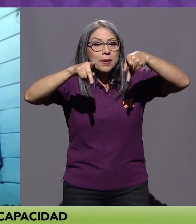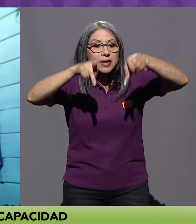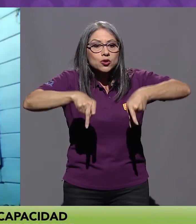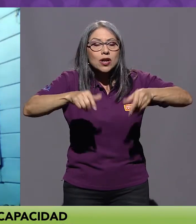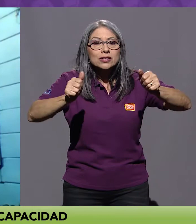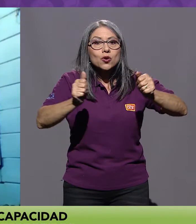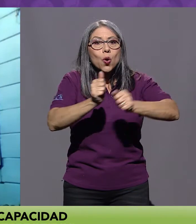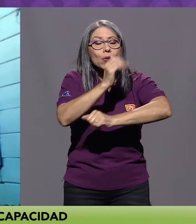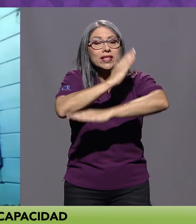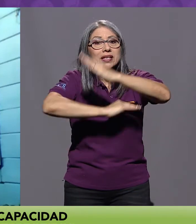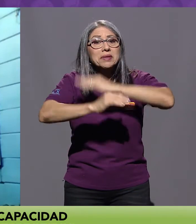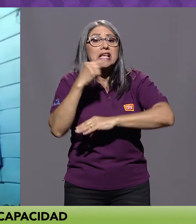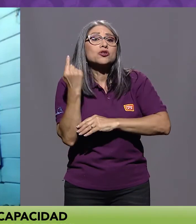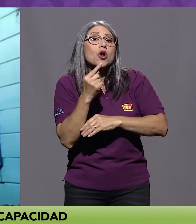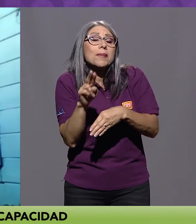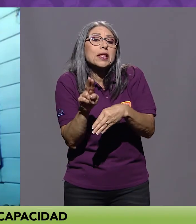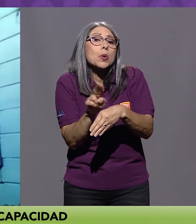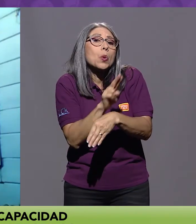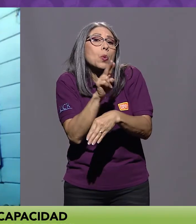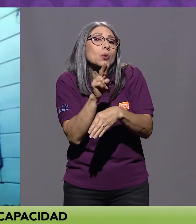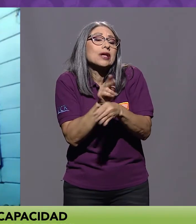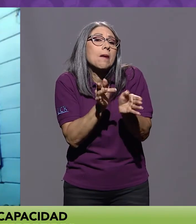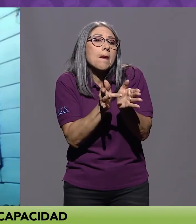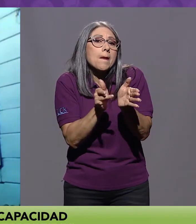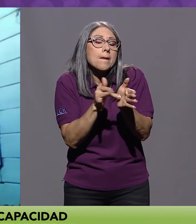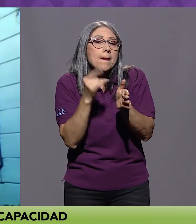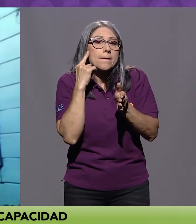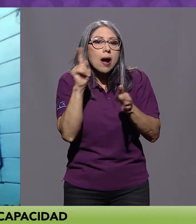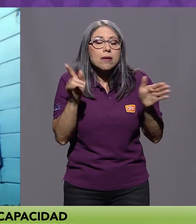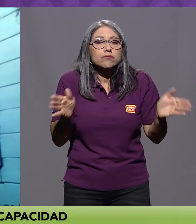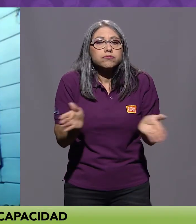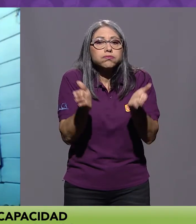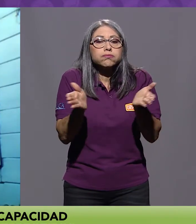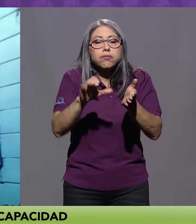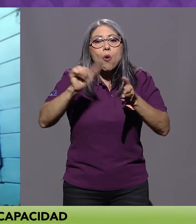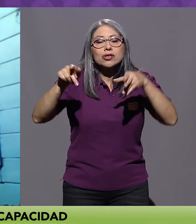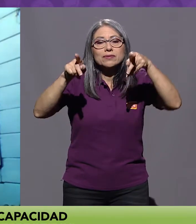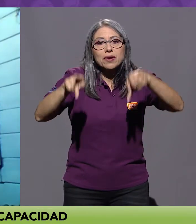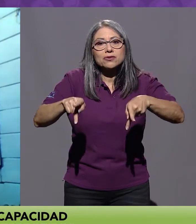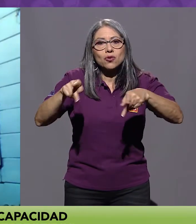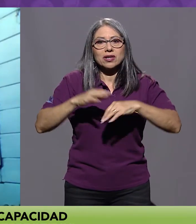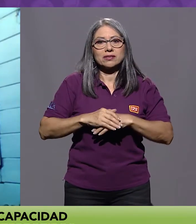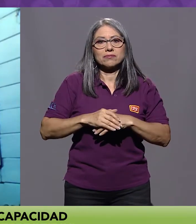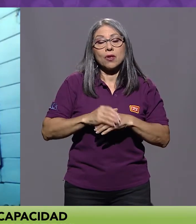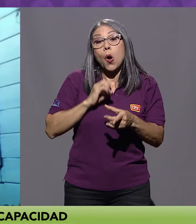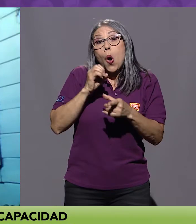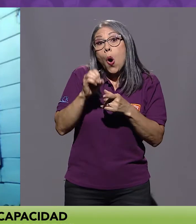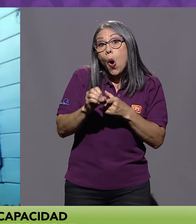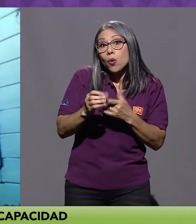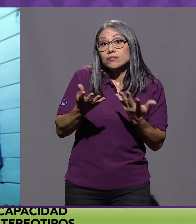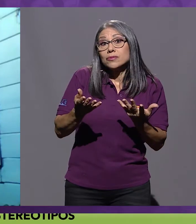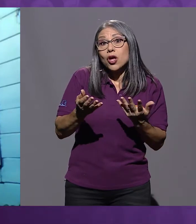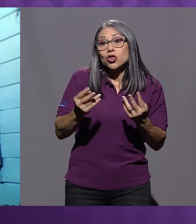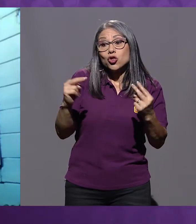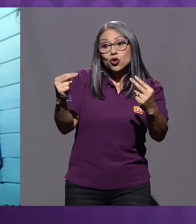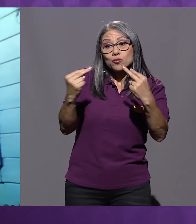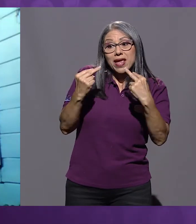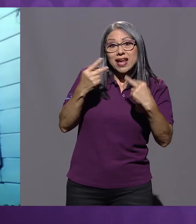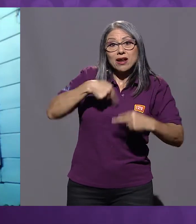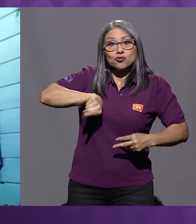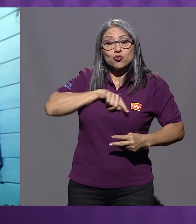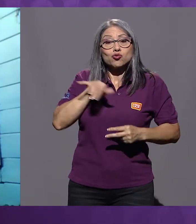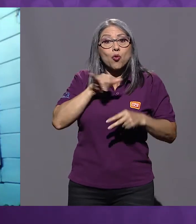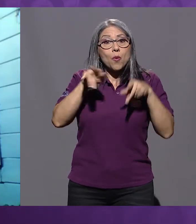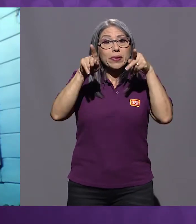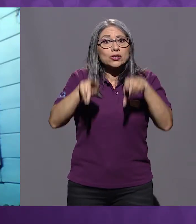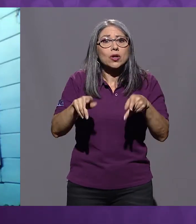motivar a las demás personas, o en su oposición más bien son personas en las que nos vemos con muchísimas necesidades, en las